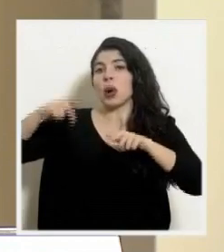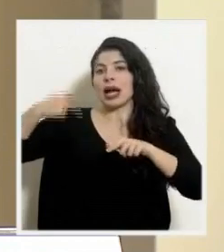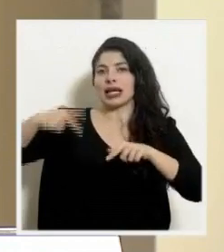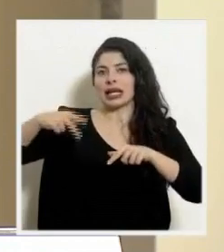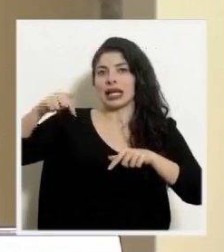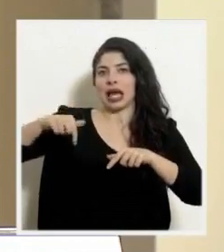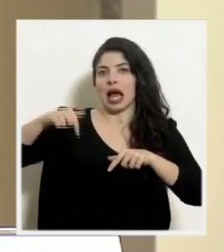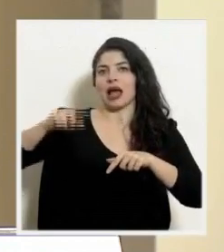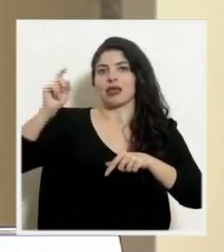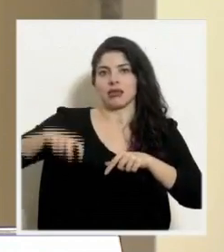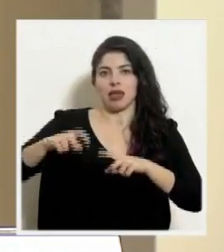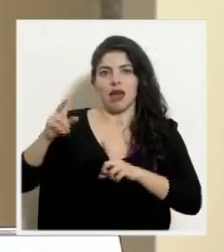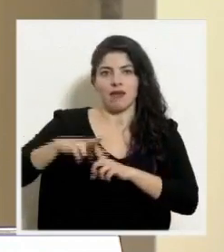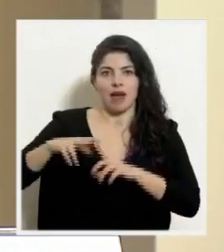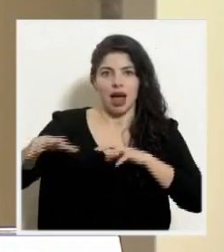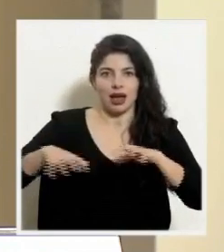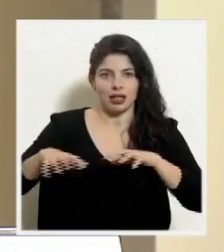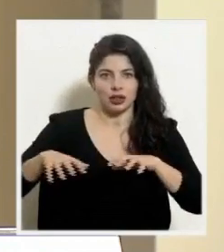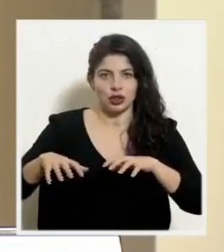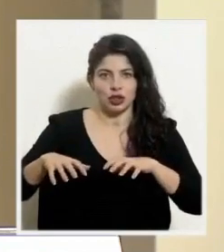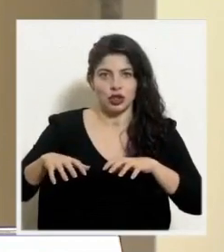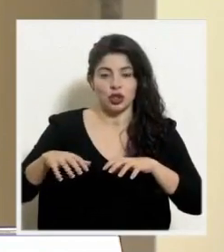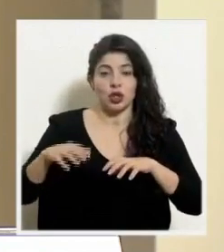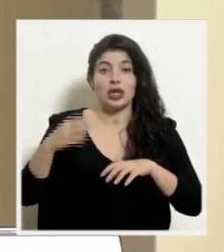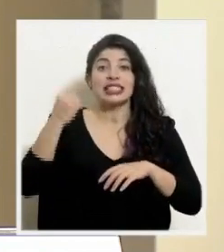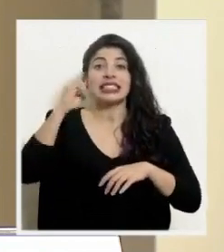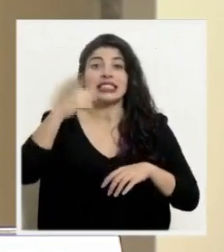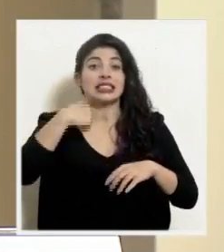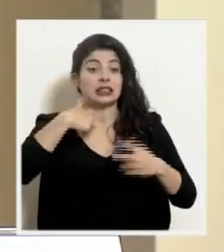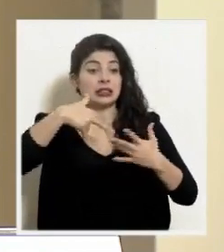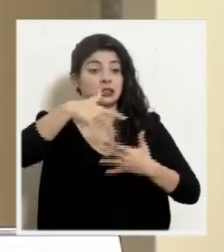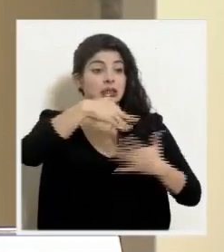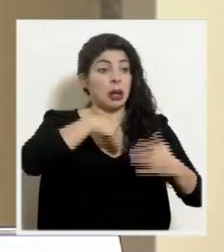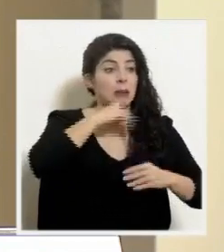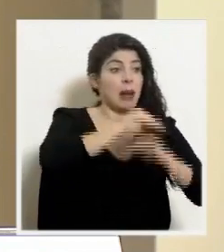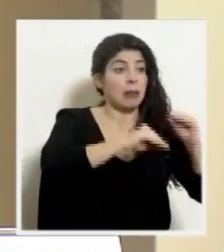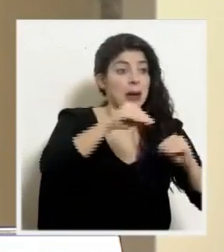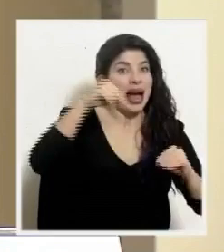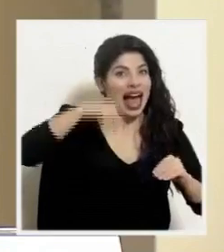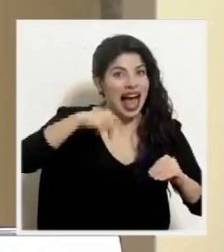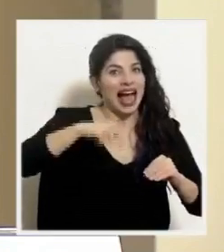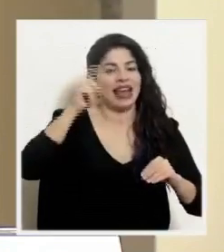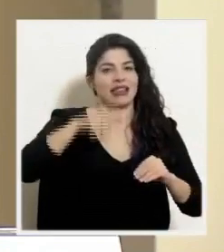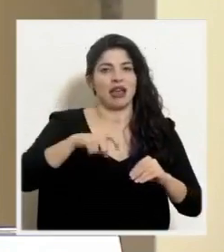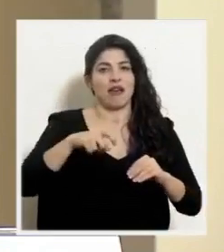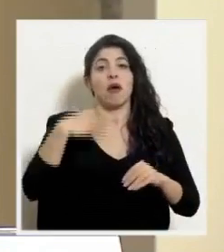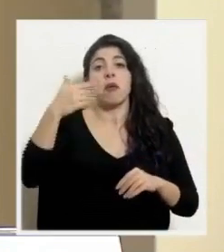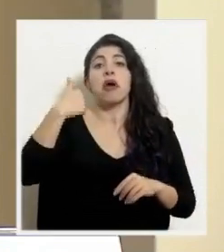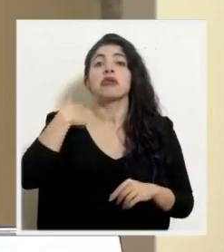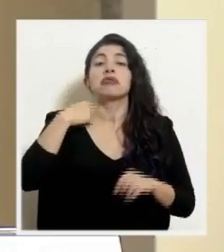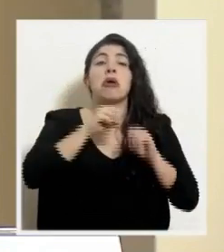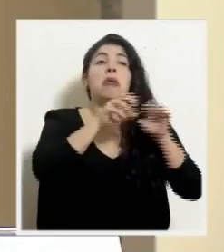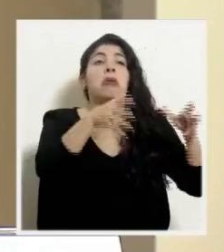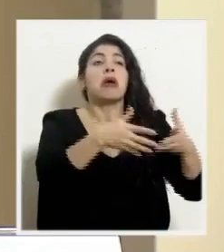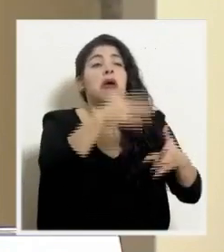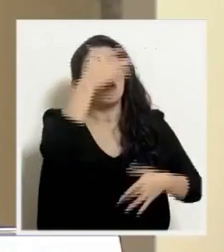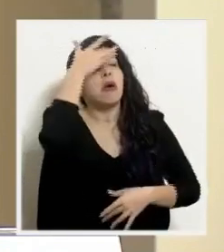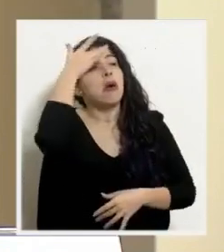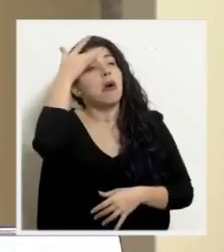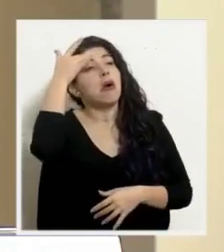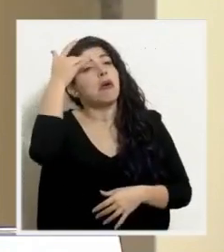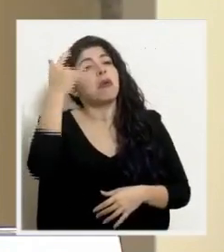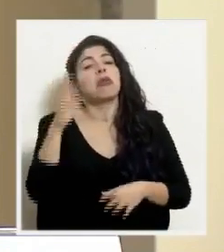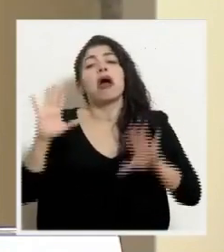momento en que interactuamos para el contagio, desde el momento en que nos olvidamos que estamos en pandemia